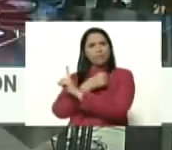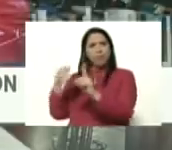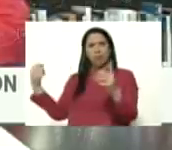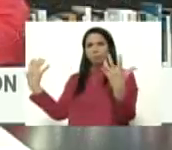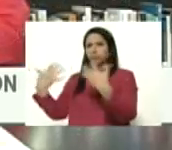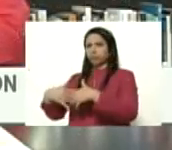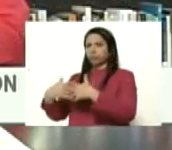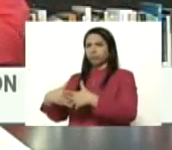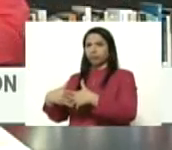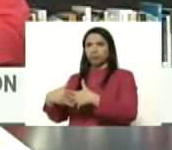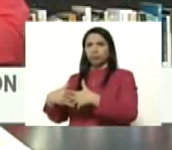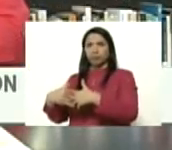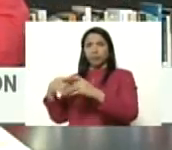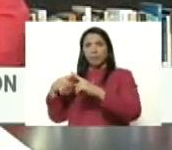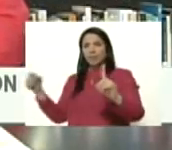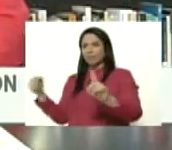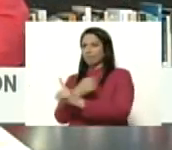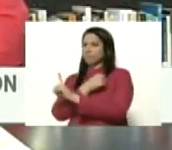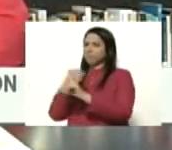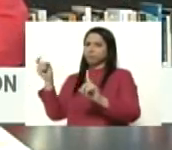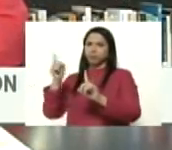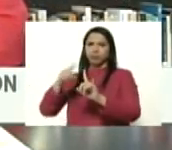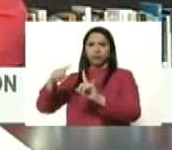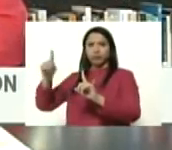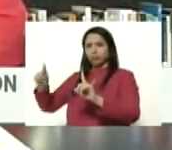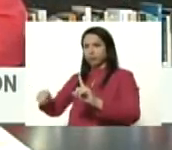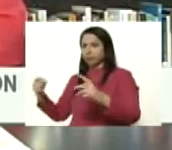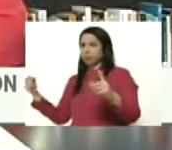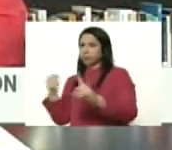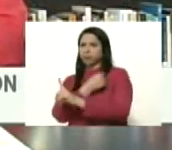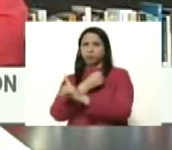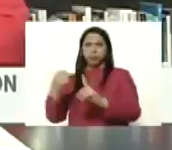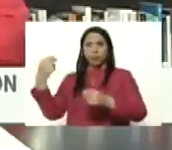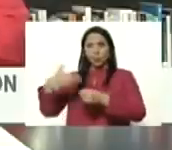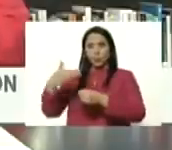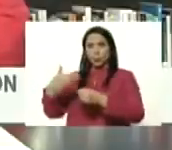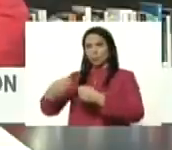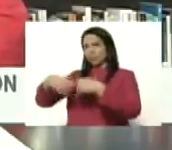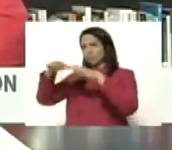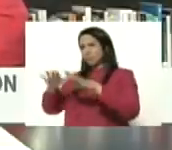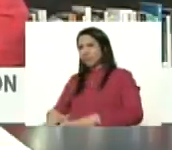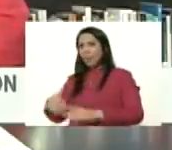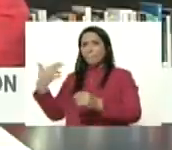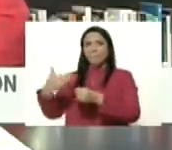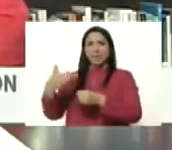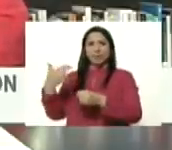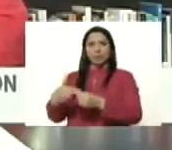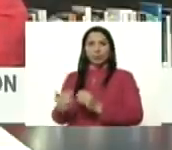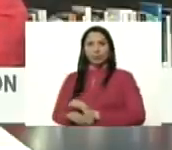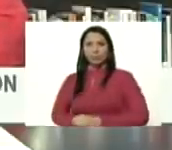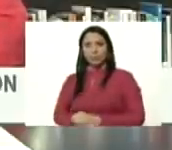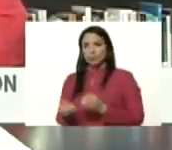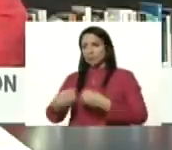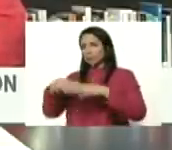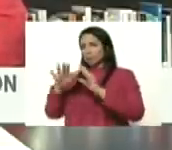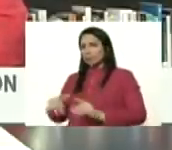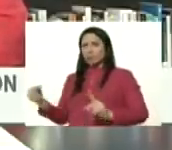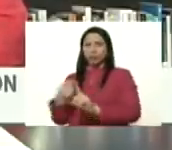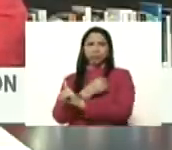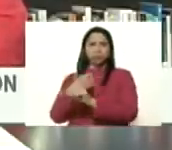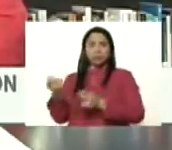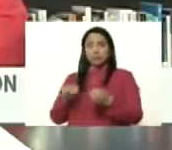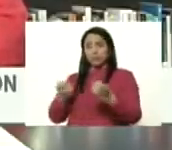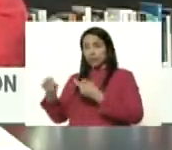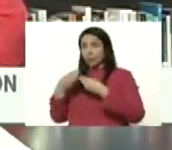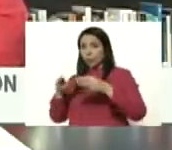industria, para sabotear la electricidad, para sabotear las refinerías, para sabotear el petróleo, para sabotear los servicios